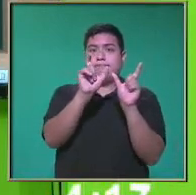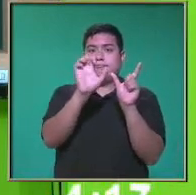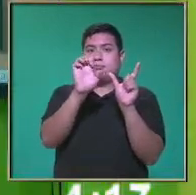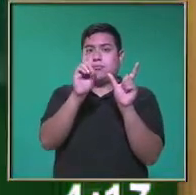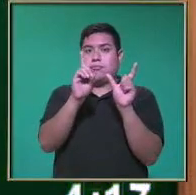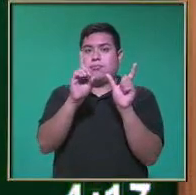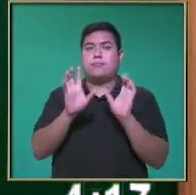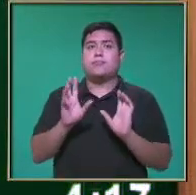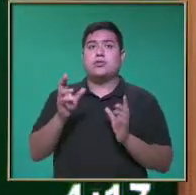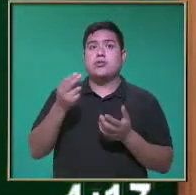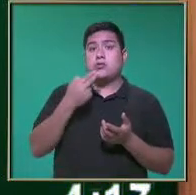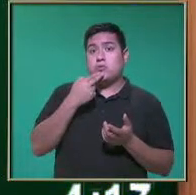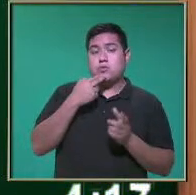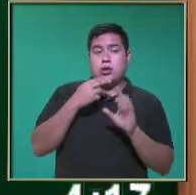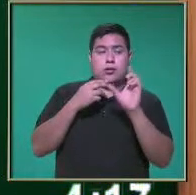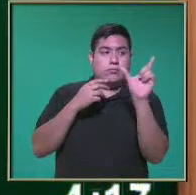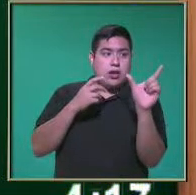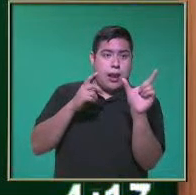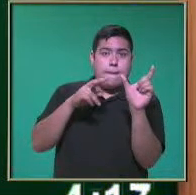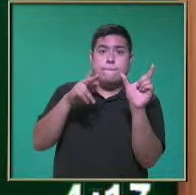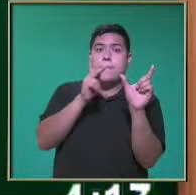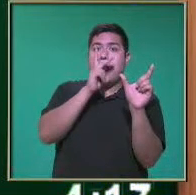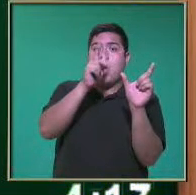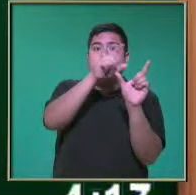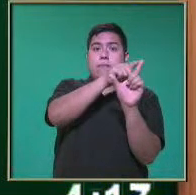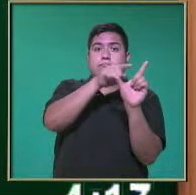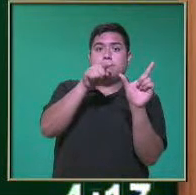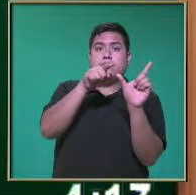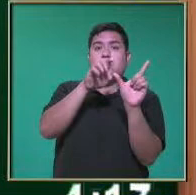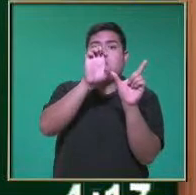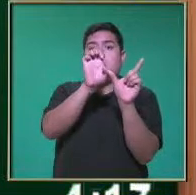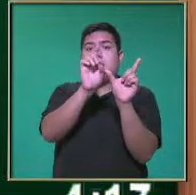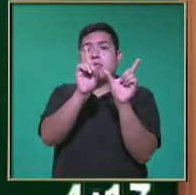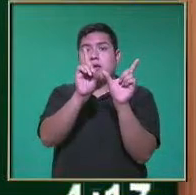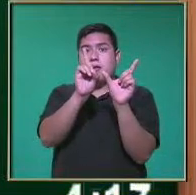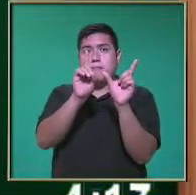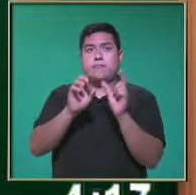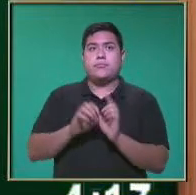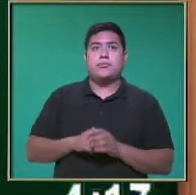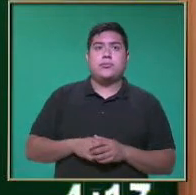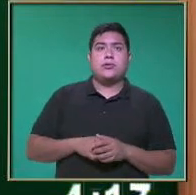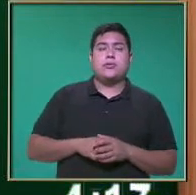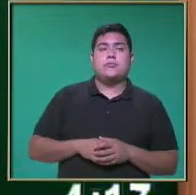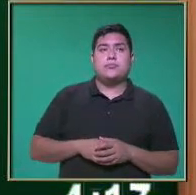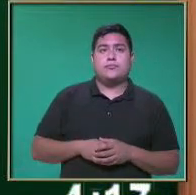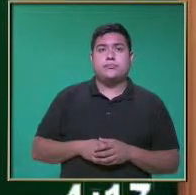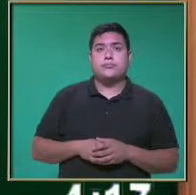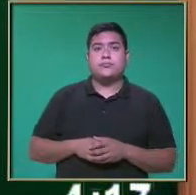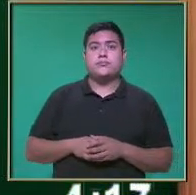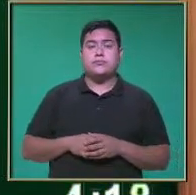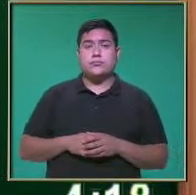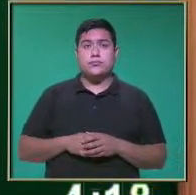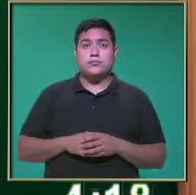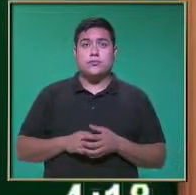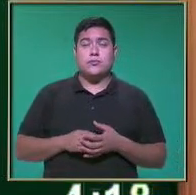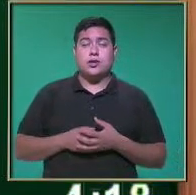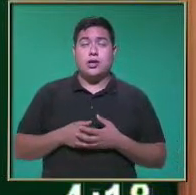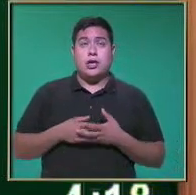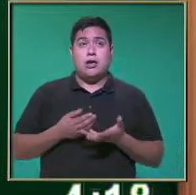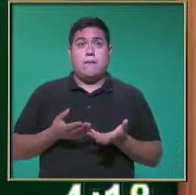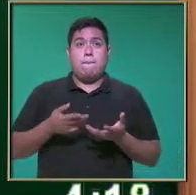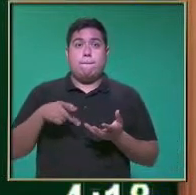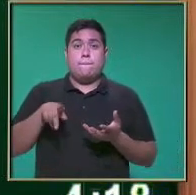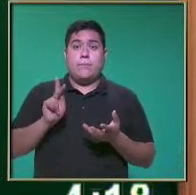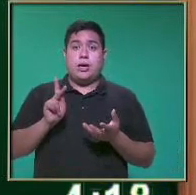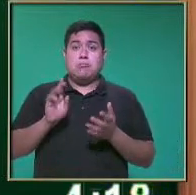los verbos que están, por ejemplo, en base, en presente simple, en infinitivo, le llamamos también en español,